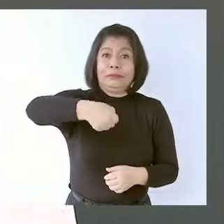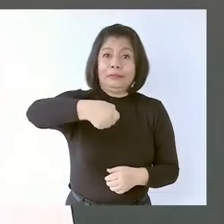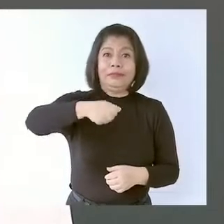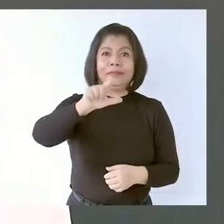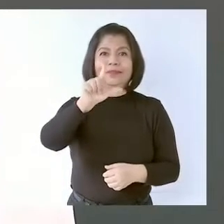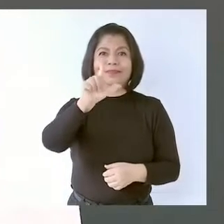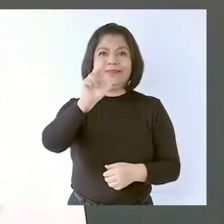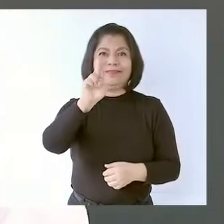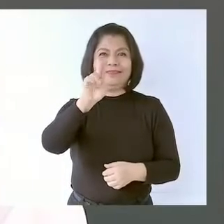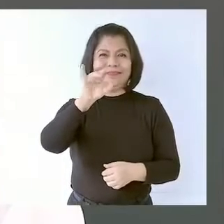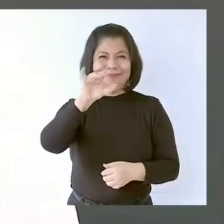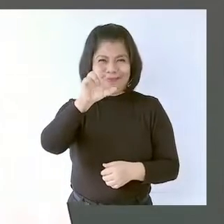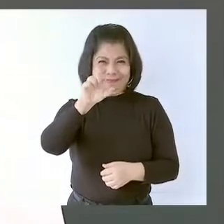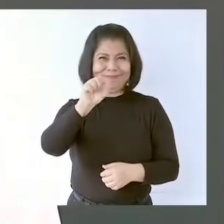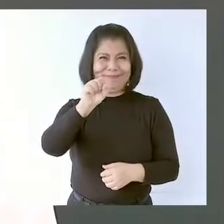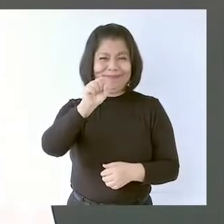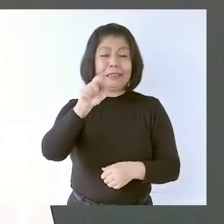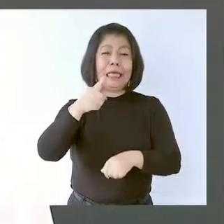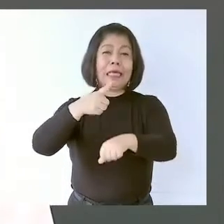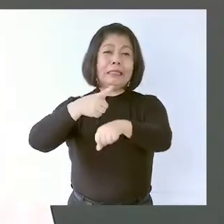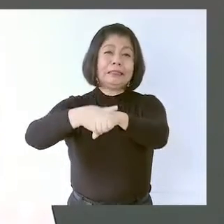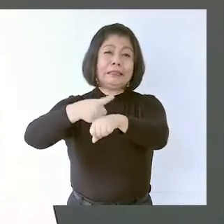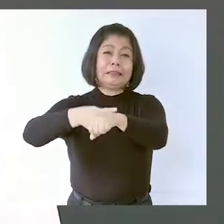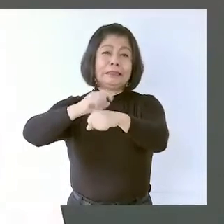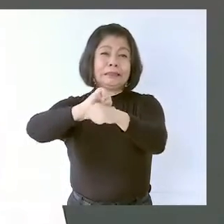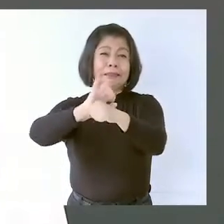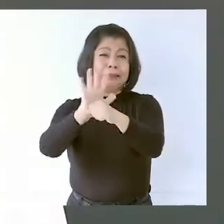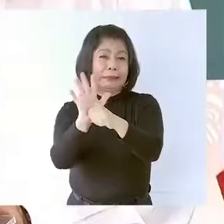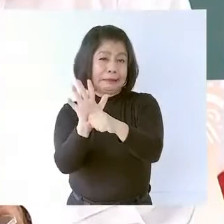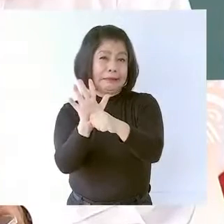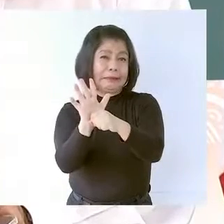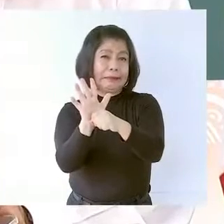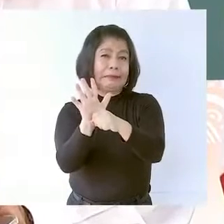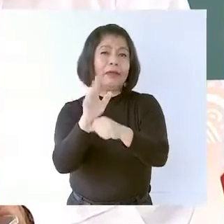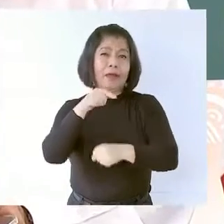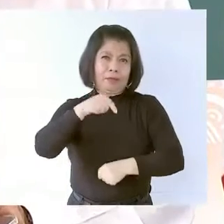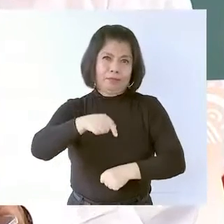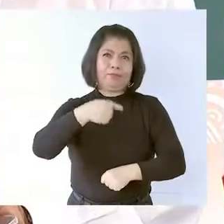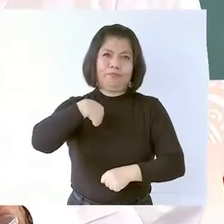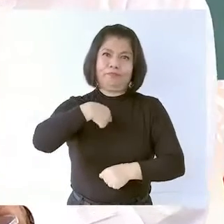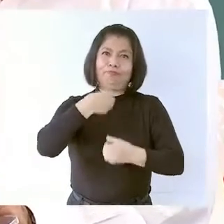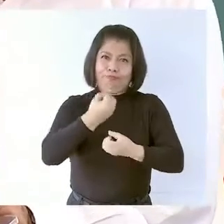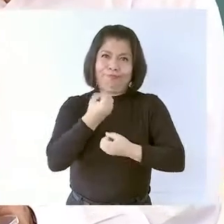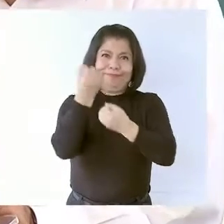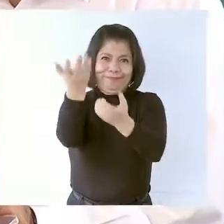ya está recuperándose del COVID y va